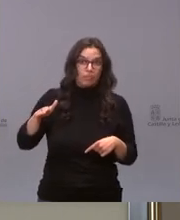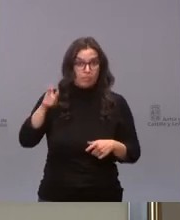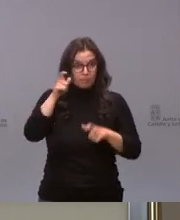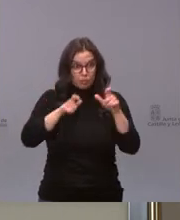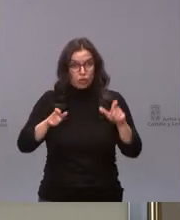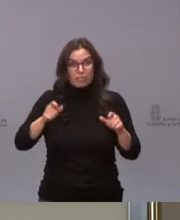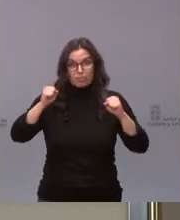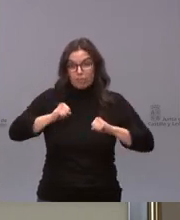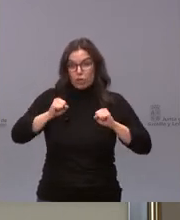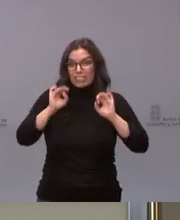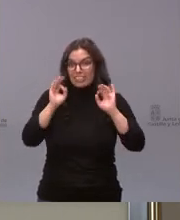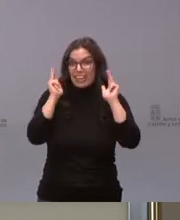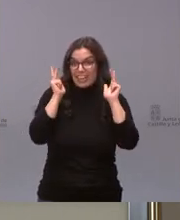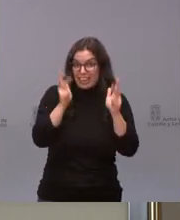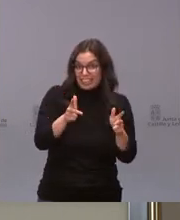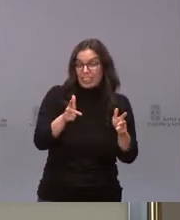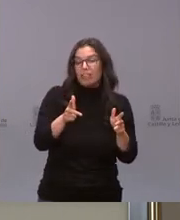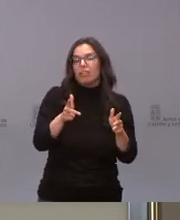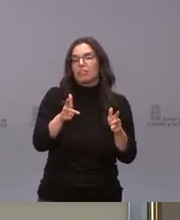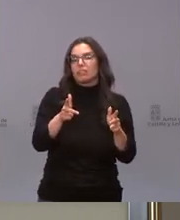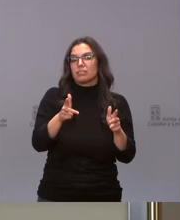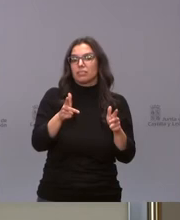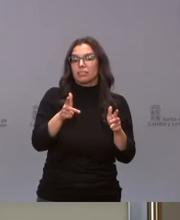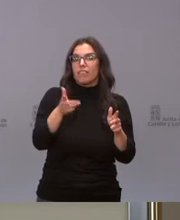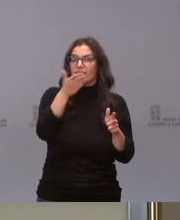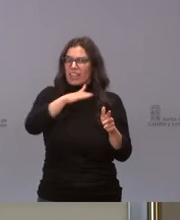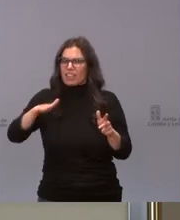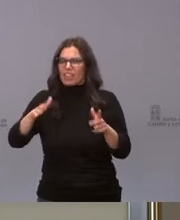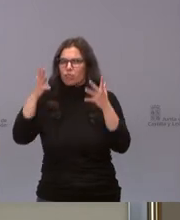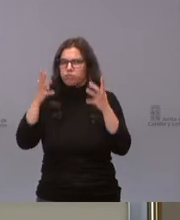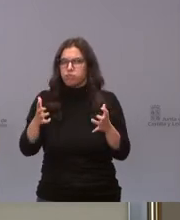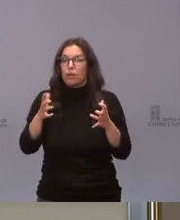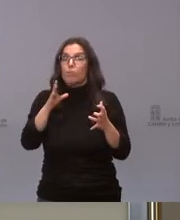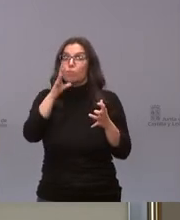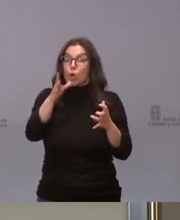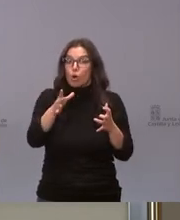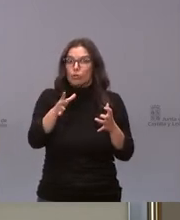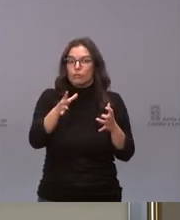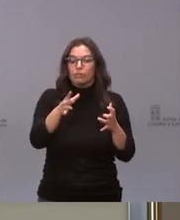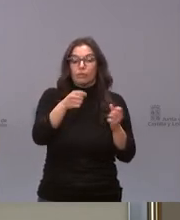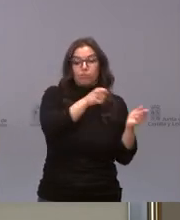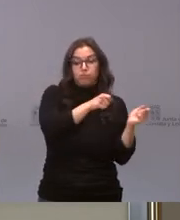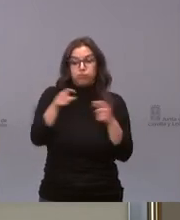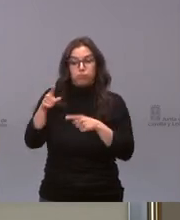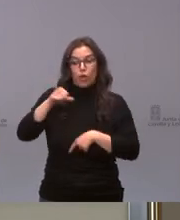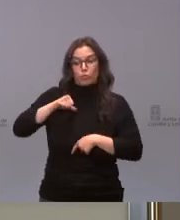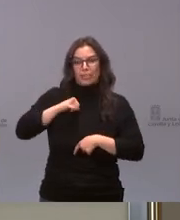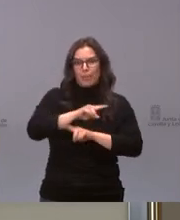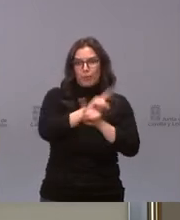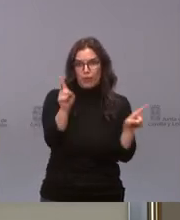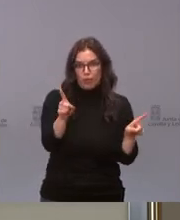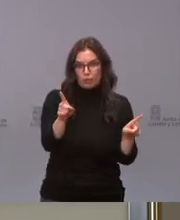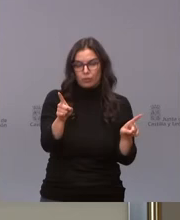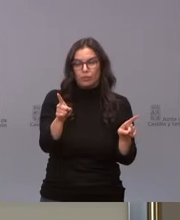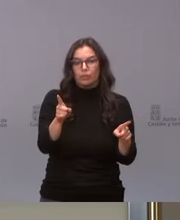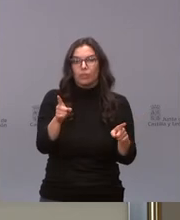de los residentes en los centros residenciales, los mayores, tenía que ver con la no derivación a los hospitales.